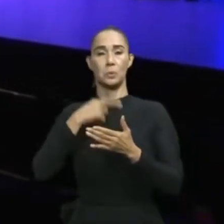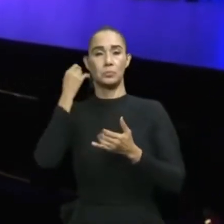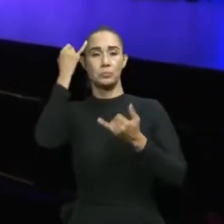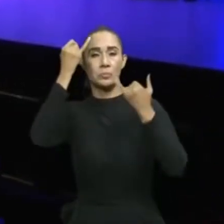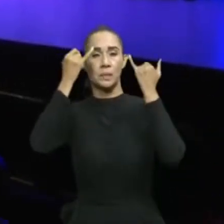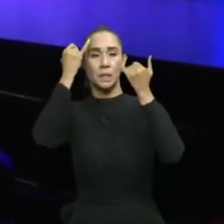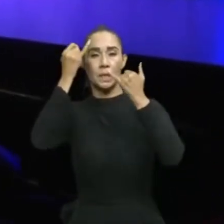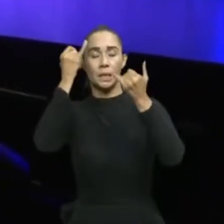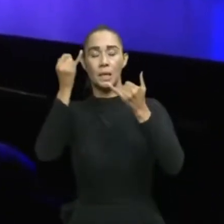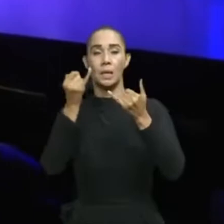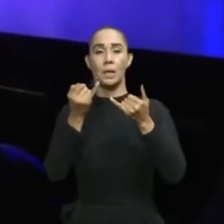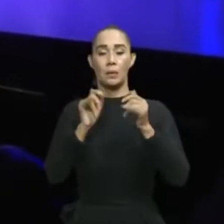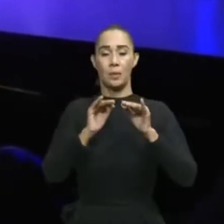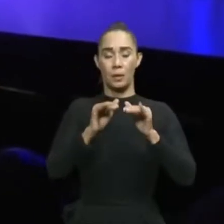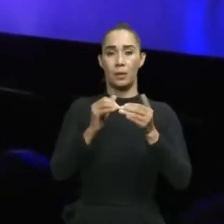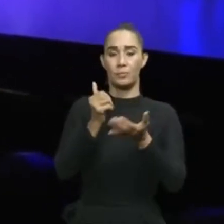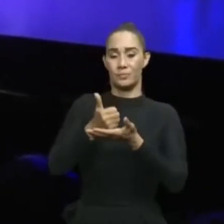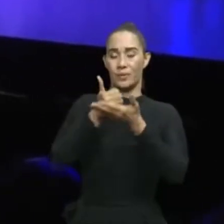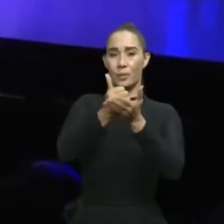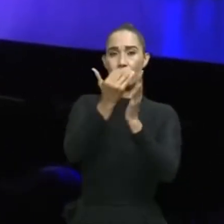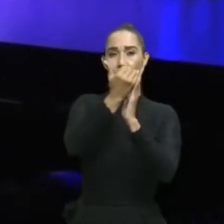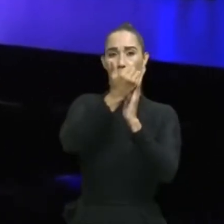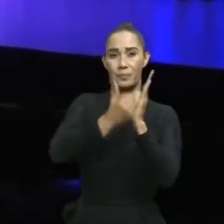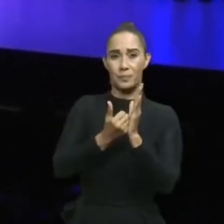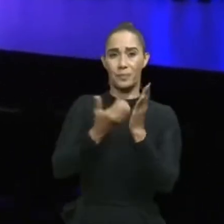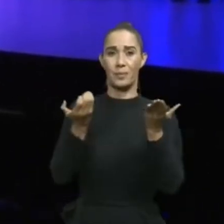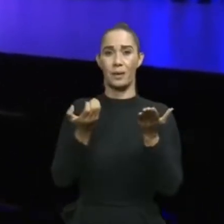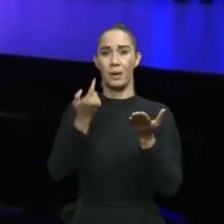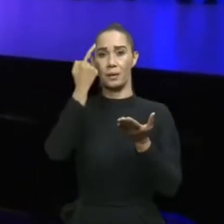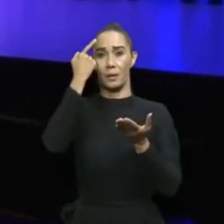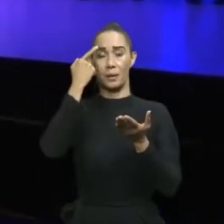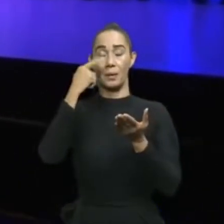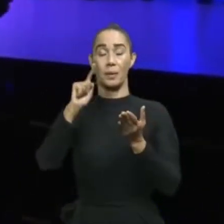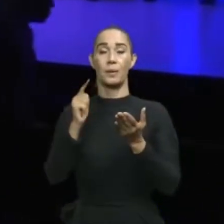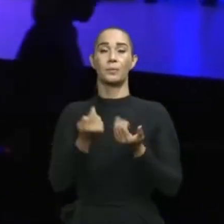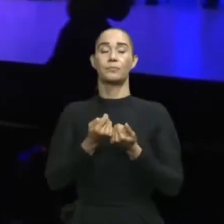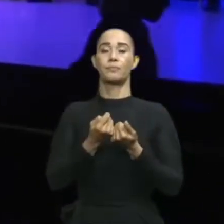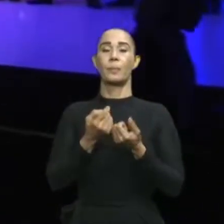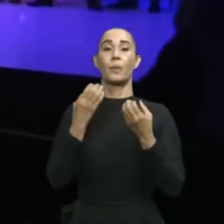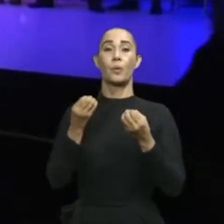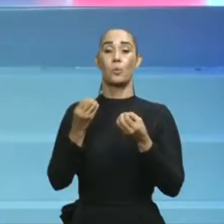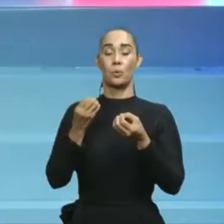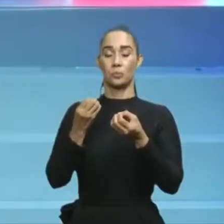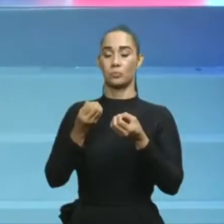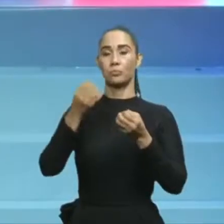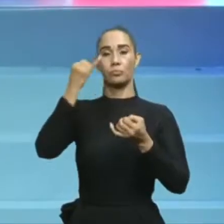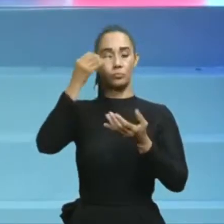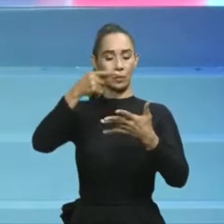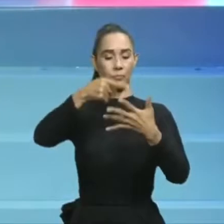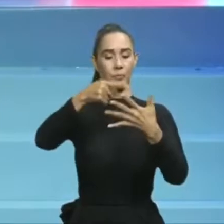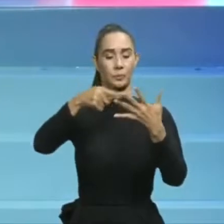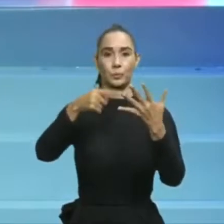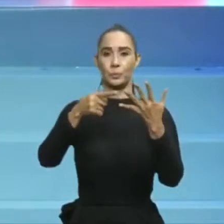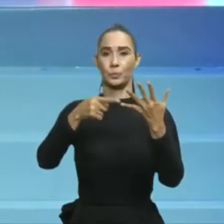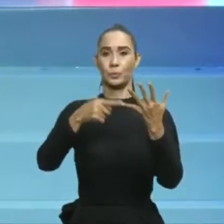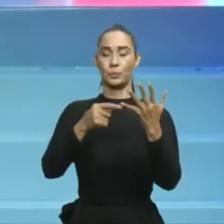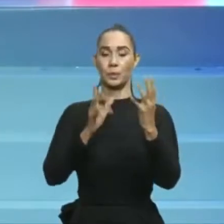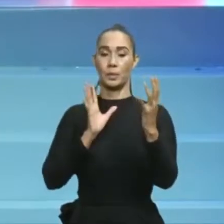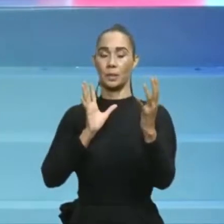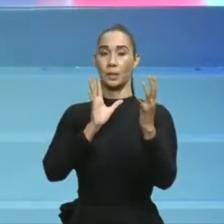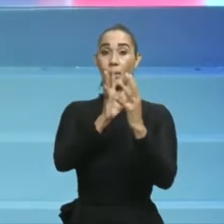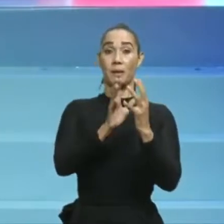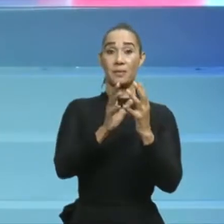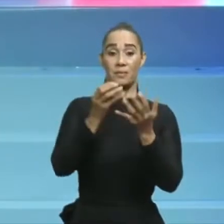mitigarla en la medida de nuestras posibilidades de esta manera hemos aprobado un paquete de medidas dedicado a enfrentar los niveles